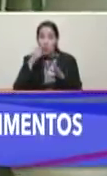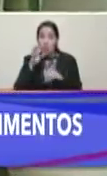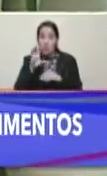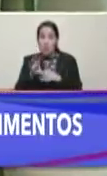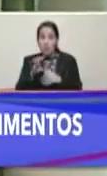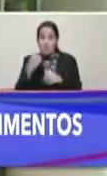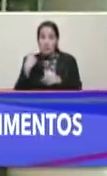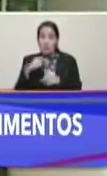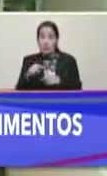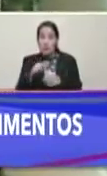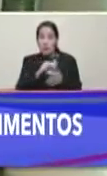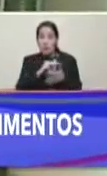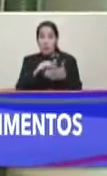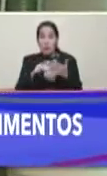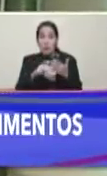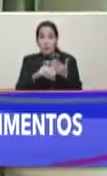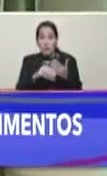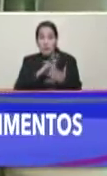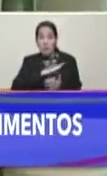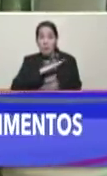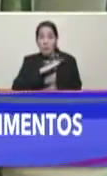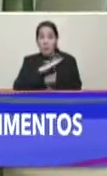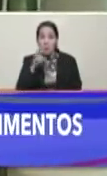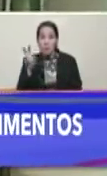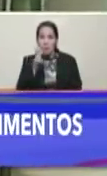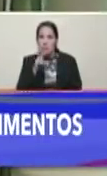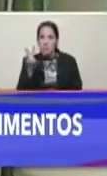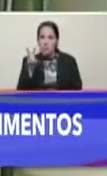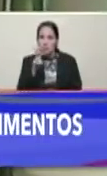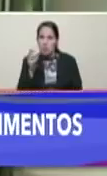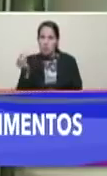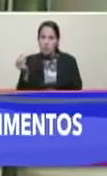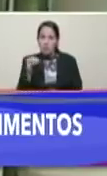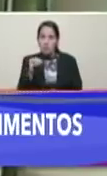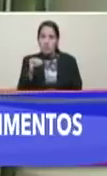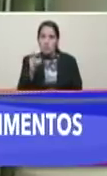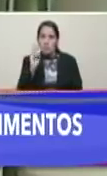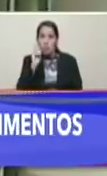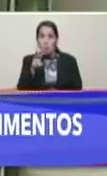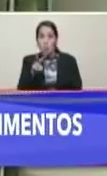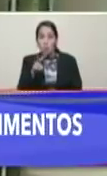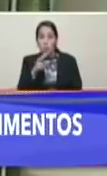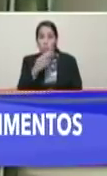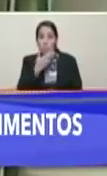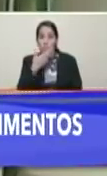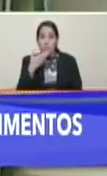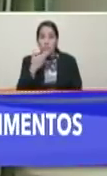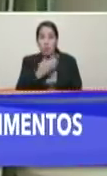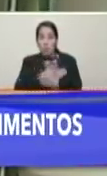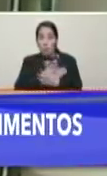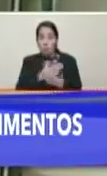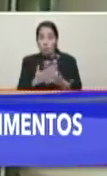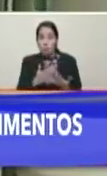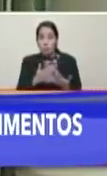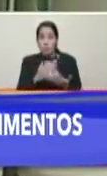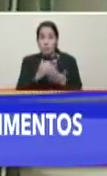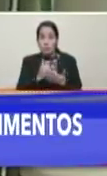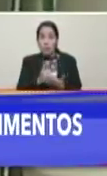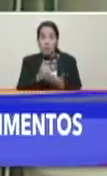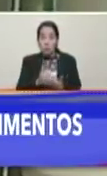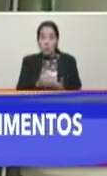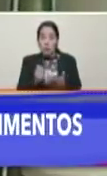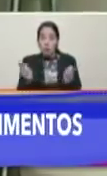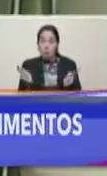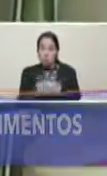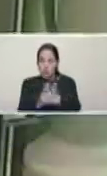tiene materia prima nacional y eso nos da a nosotros una gran y no sólo de ayudar a los pequeños productores